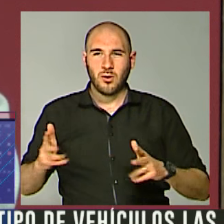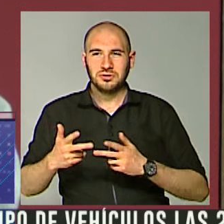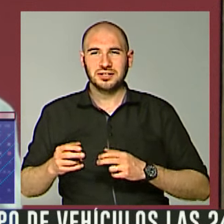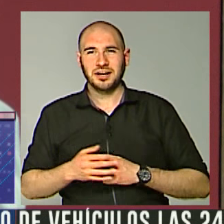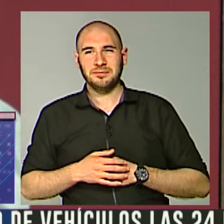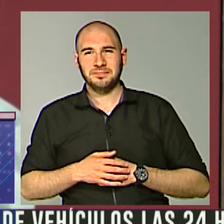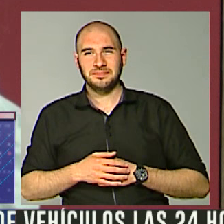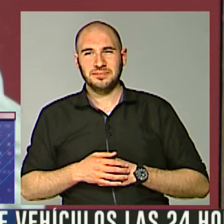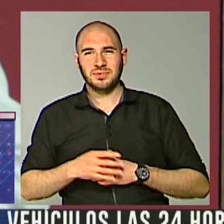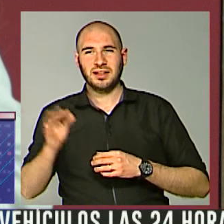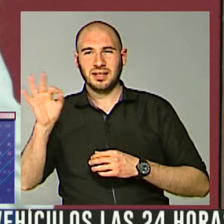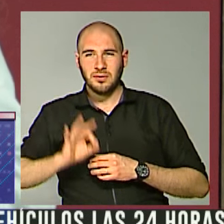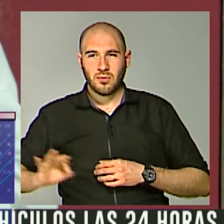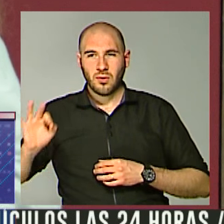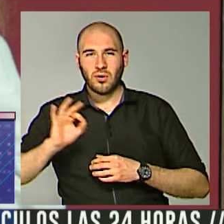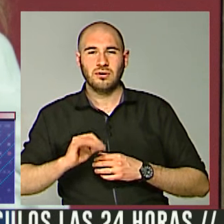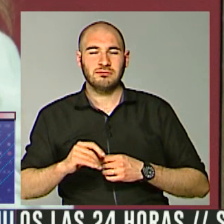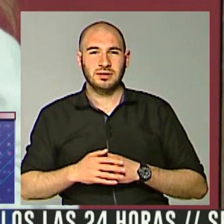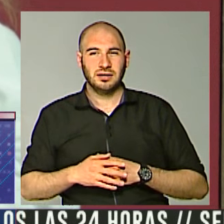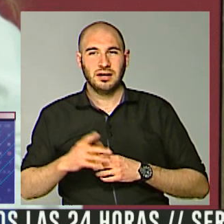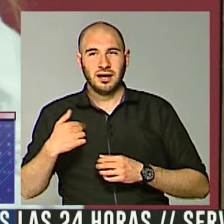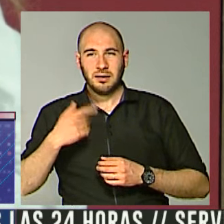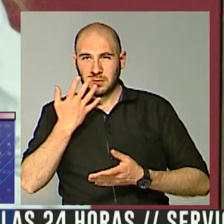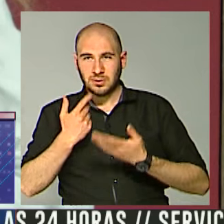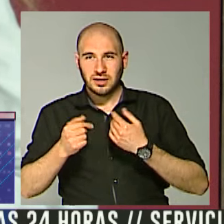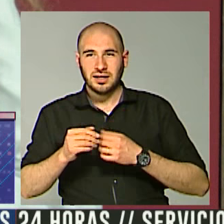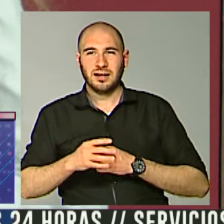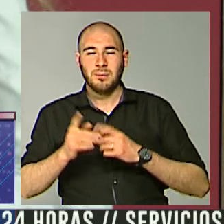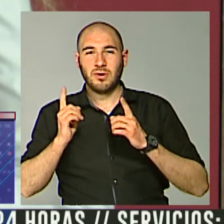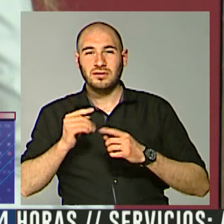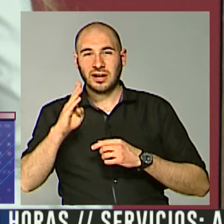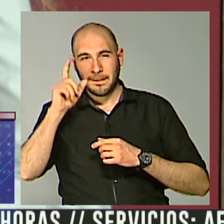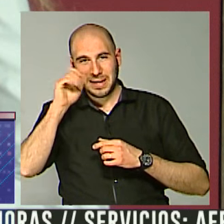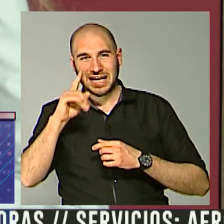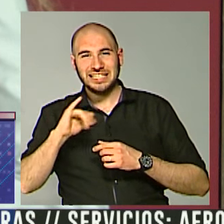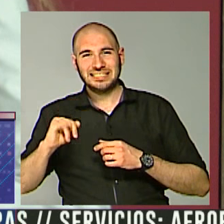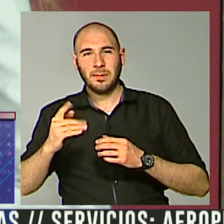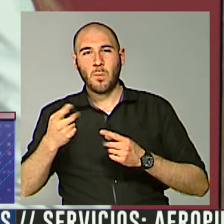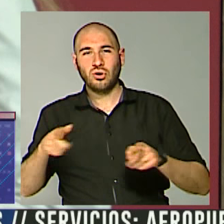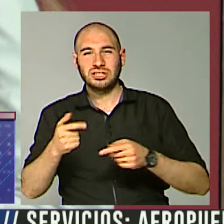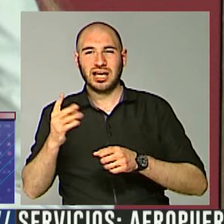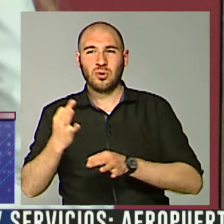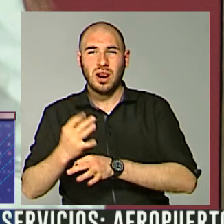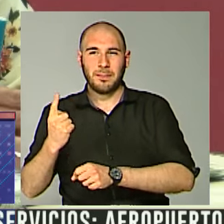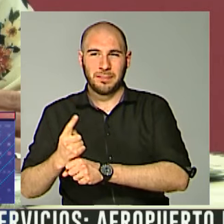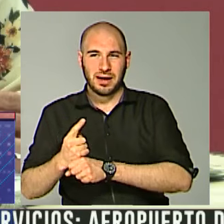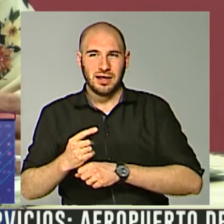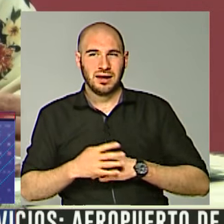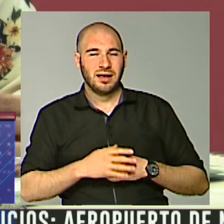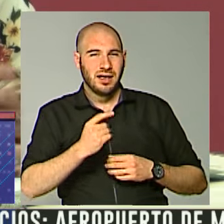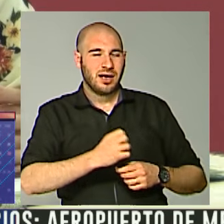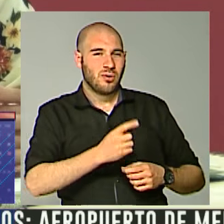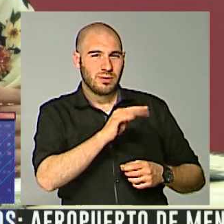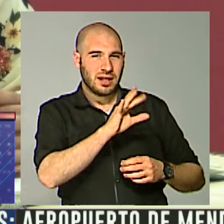hacer del dibujo. Y entonces así me fue gustando. Y la señorita Beatriz de música de la primaria. Fue la fuente de inspiración.